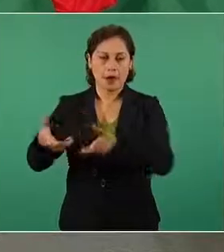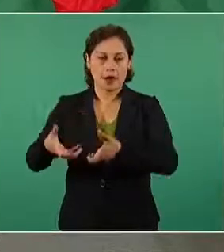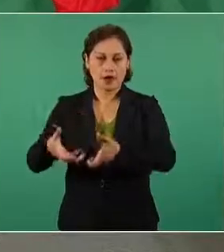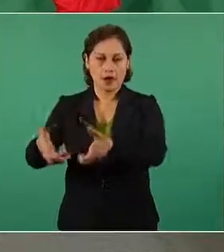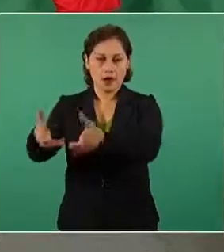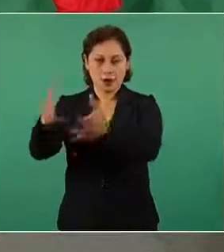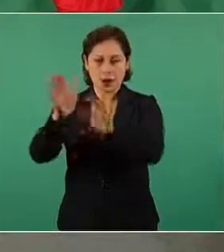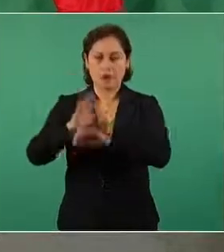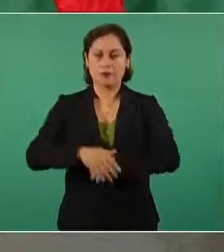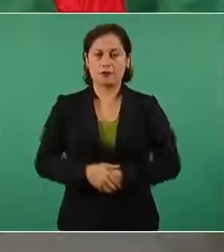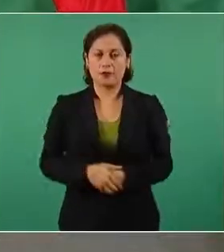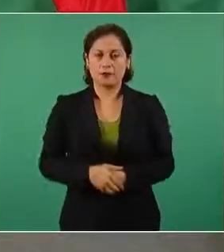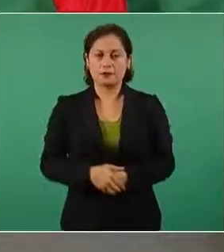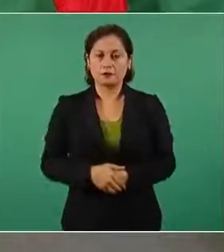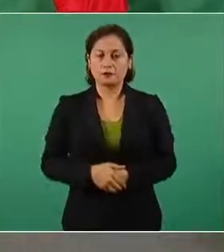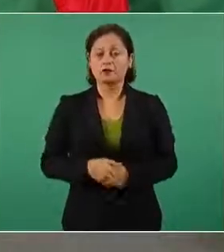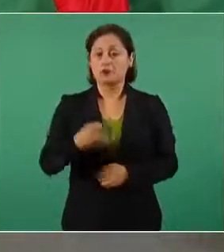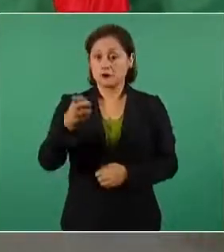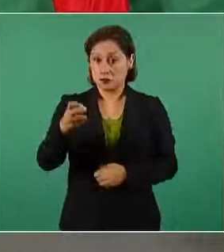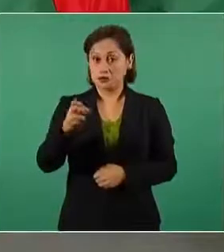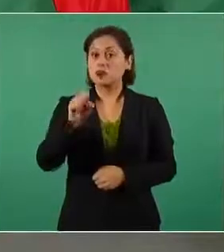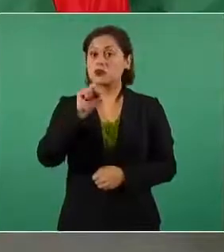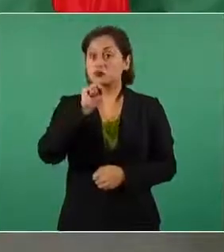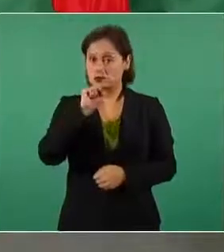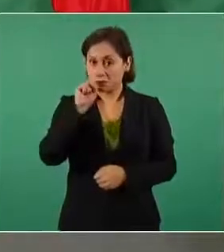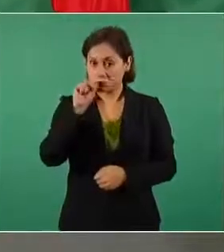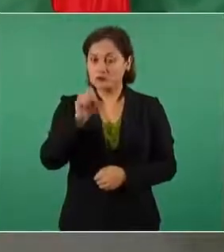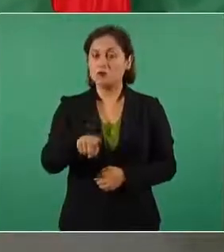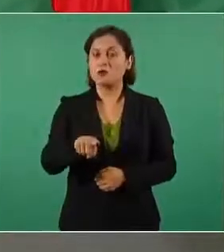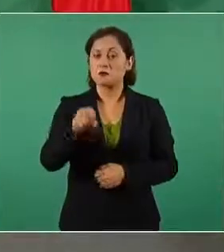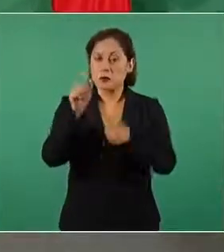para continuar haciendo los caminos en Oaxaca.